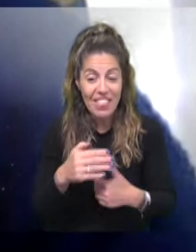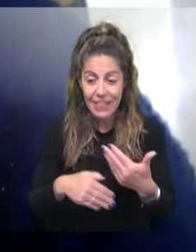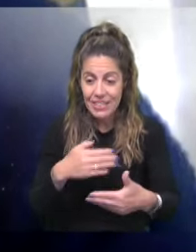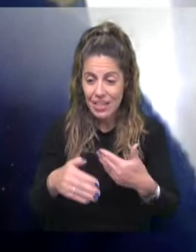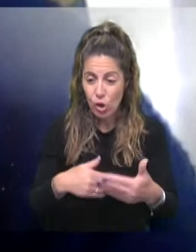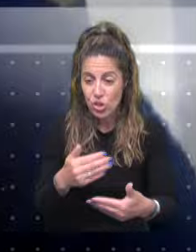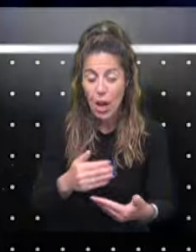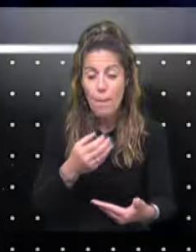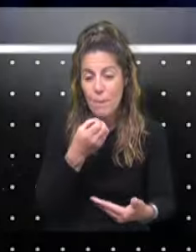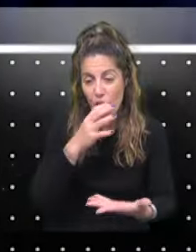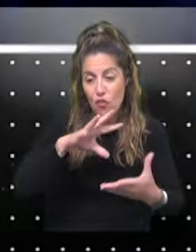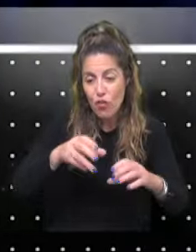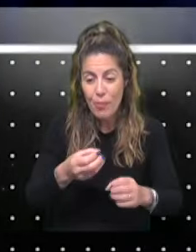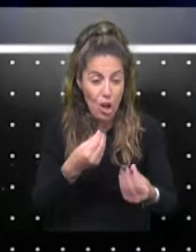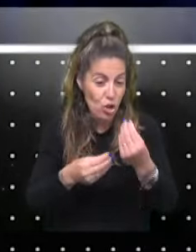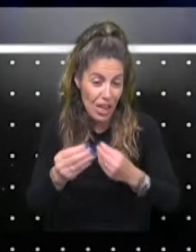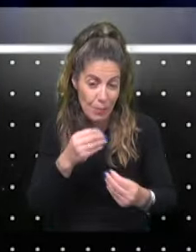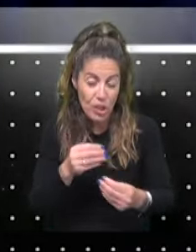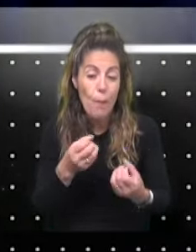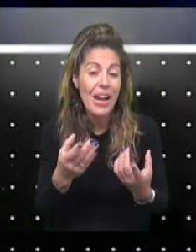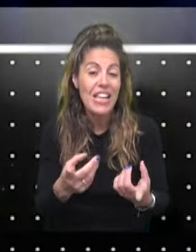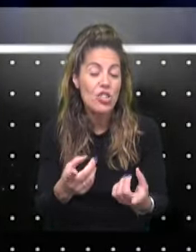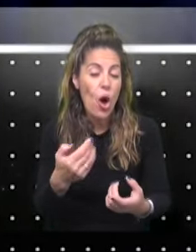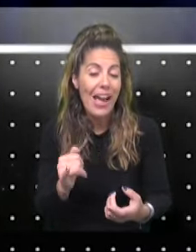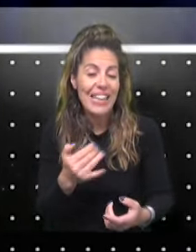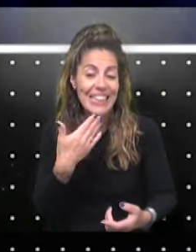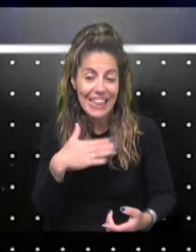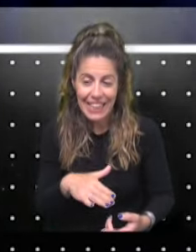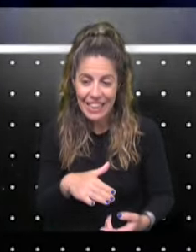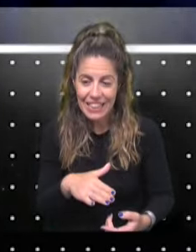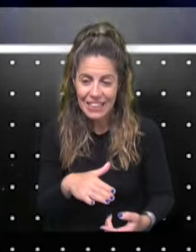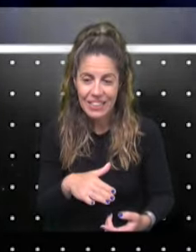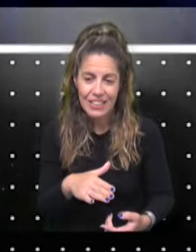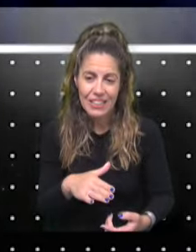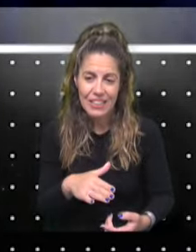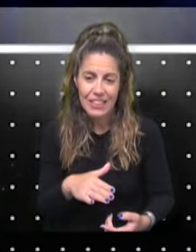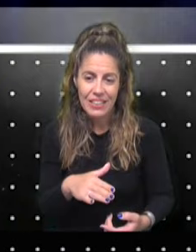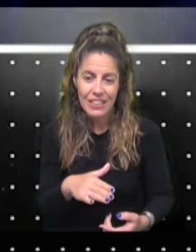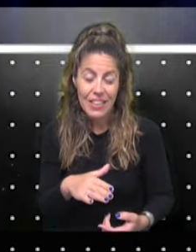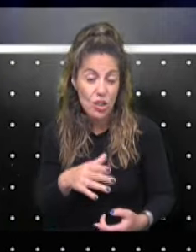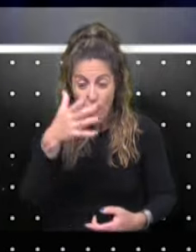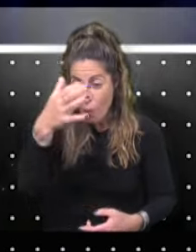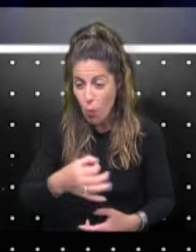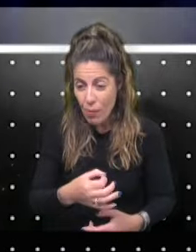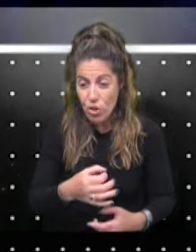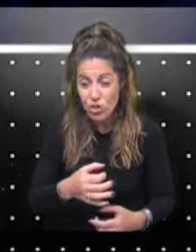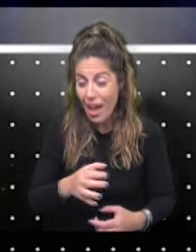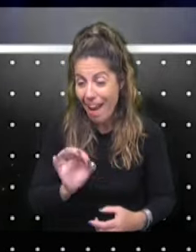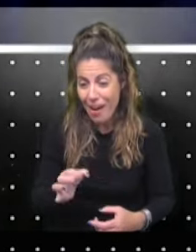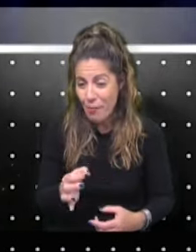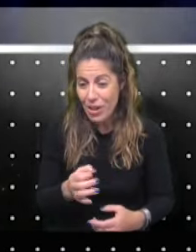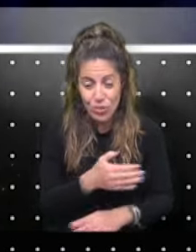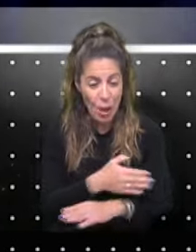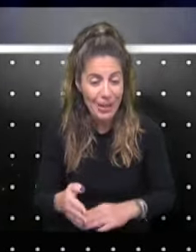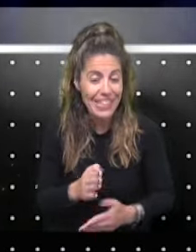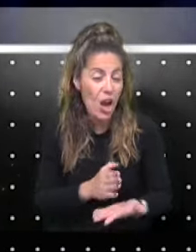este de mejor manera los alimentos y que para eso hay que entender que somos este que somos pueblos este hermanados y que a partir